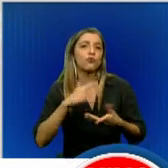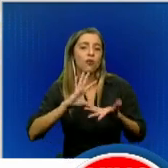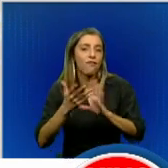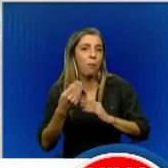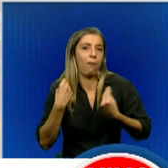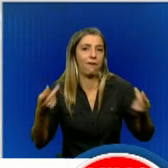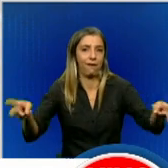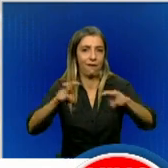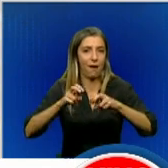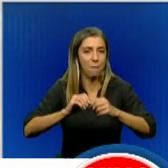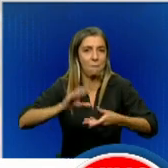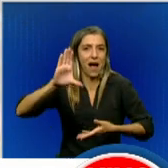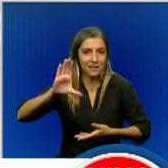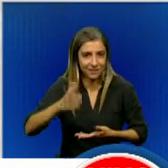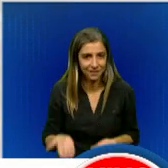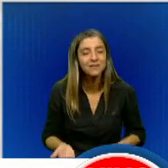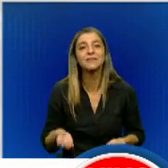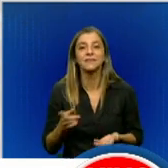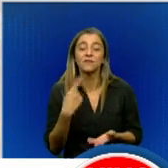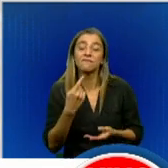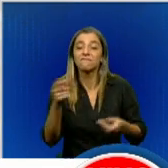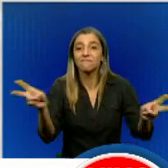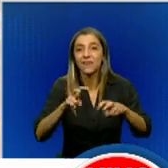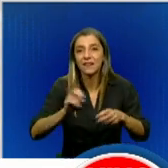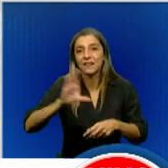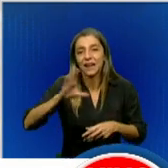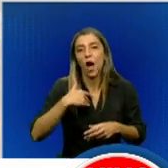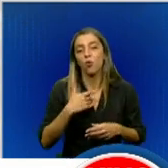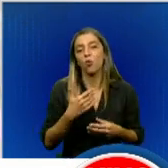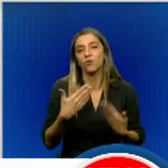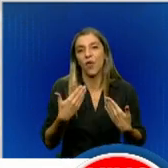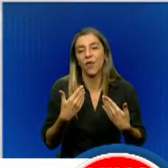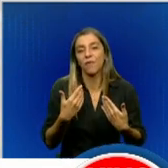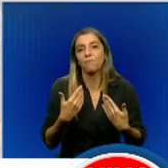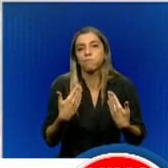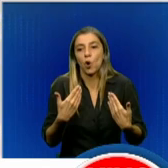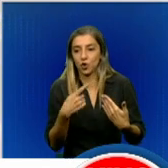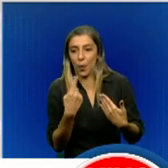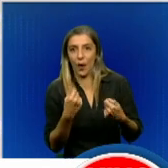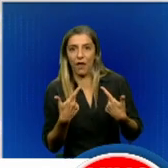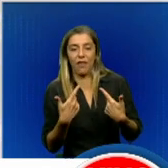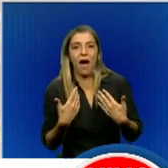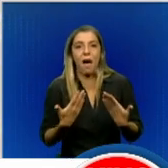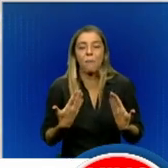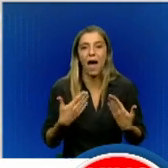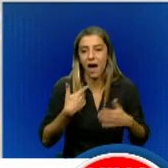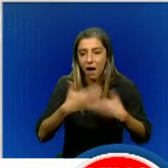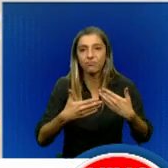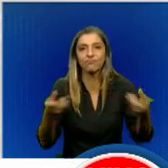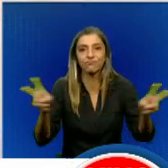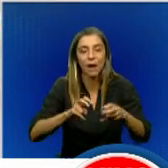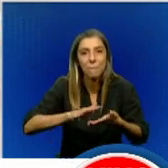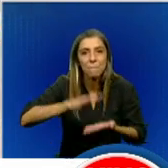y esto es lo que nos permite este mecanismo y este proyecto de segmentación donde por un lado aumentamos la recaudación y por el otro